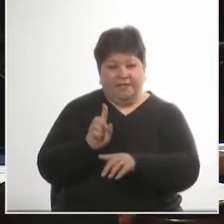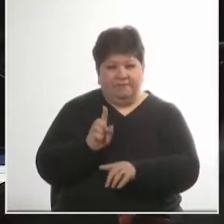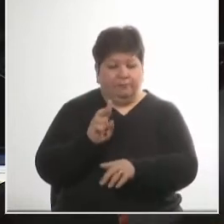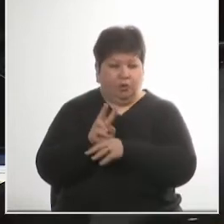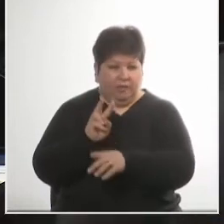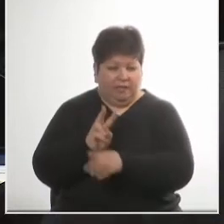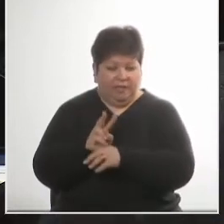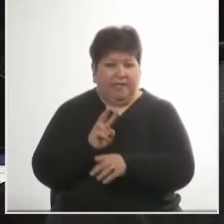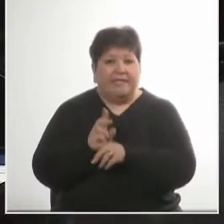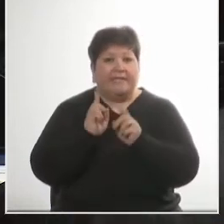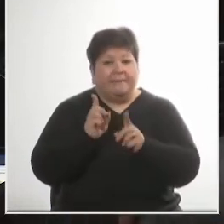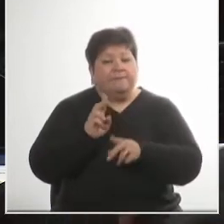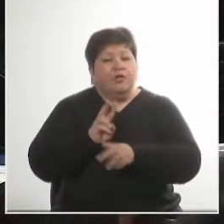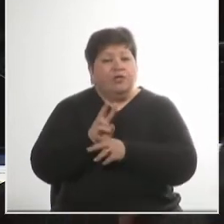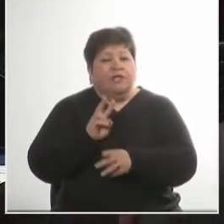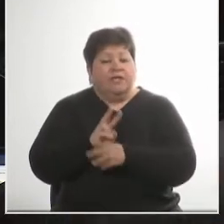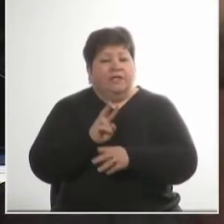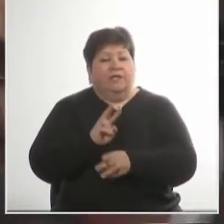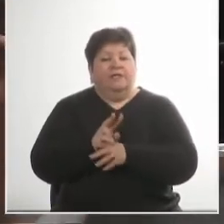producción agrícola.